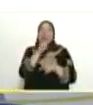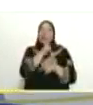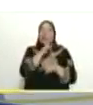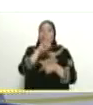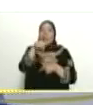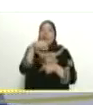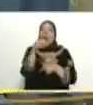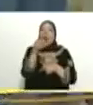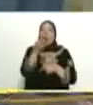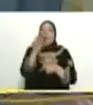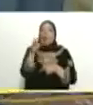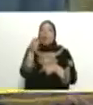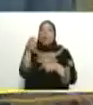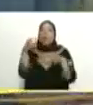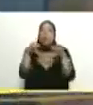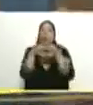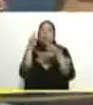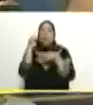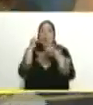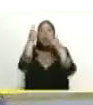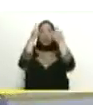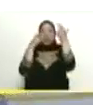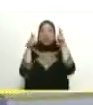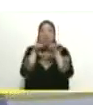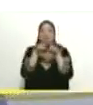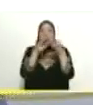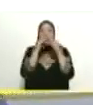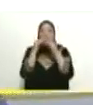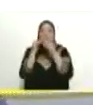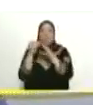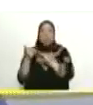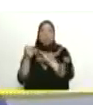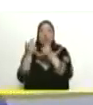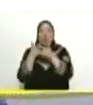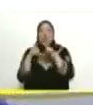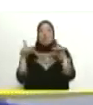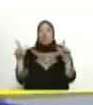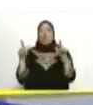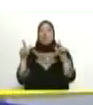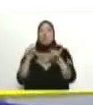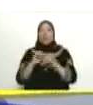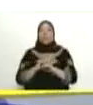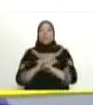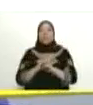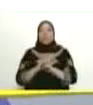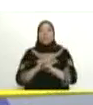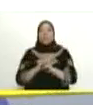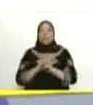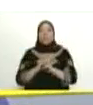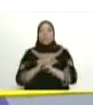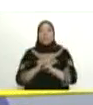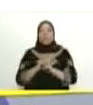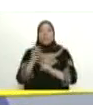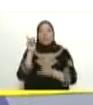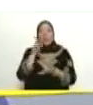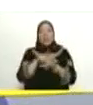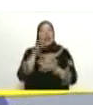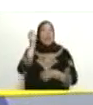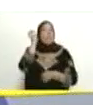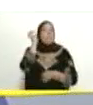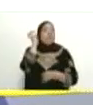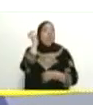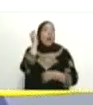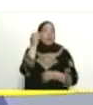del UH Mandarino, de la Comunidad Libertad y Honor, a Ginette